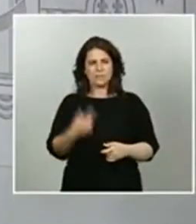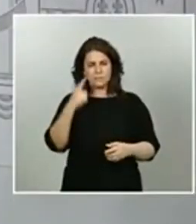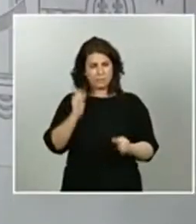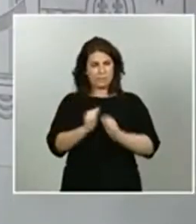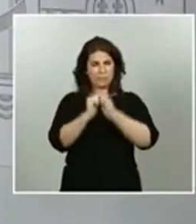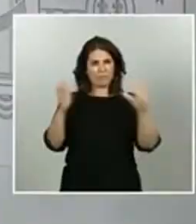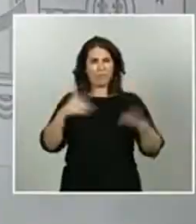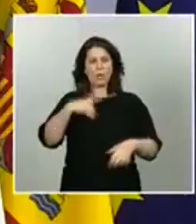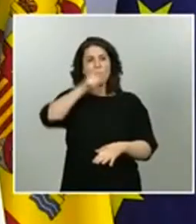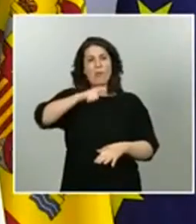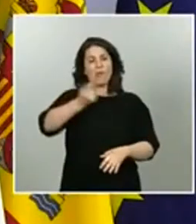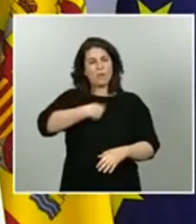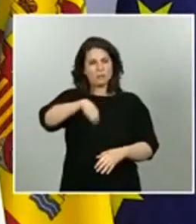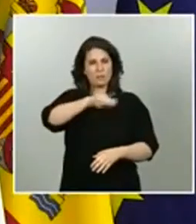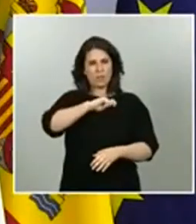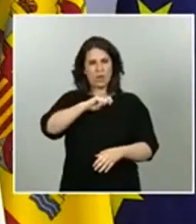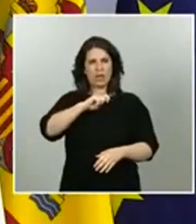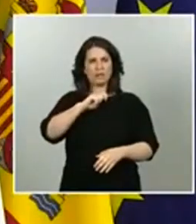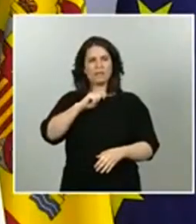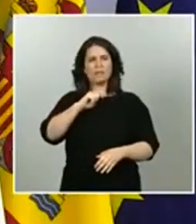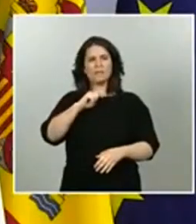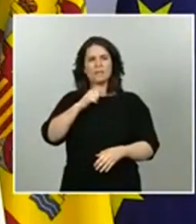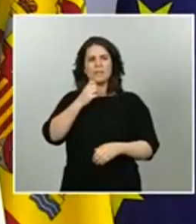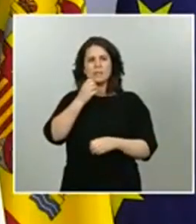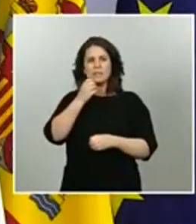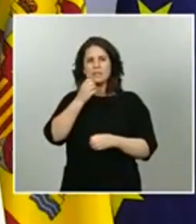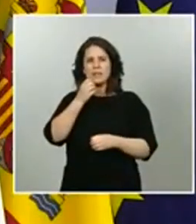española, de informaciones inquietantes